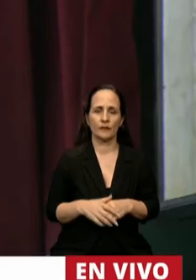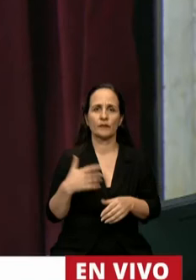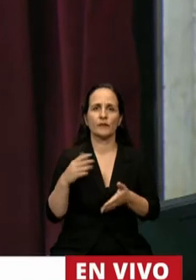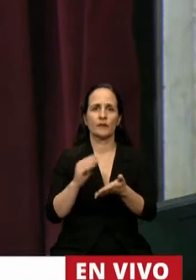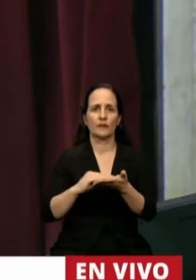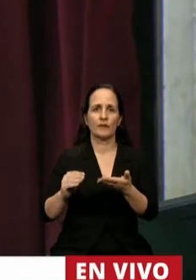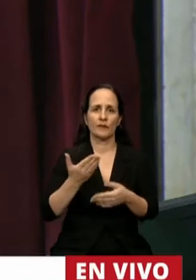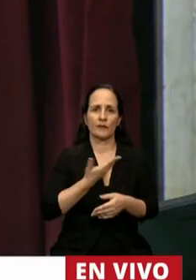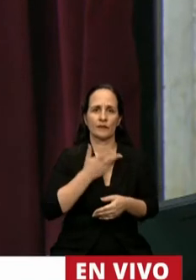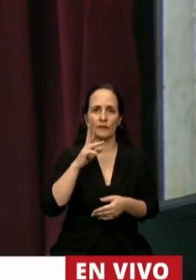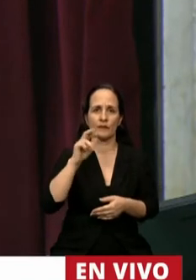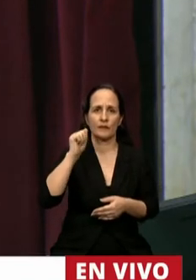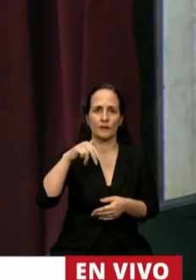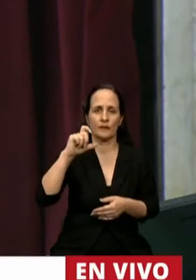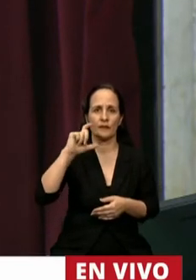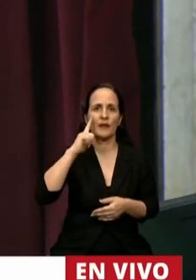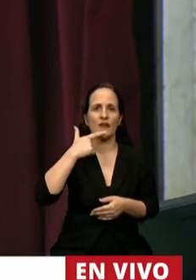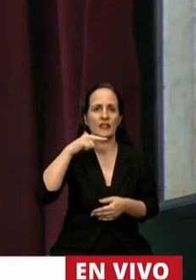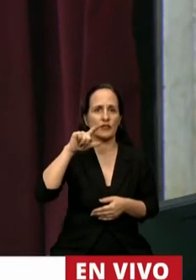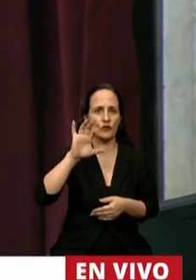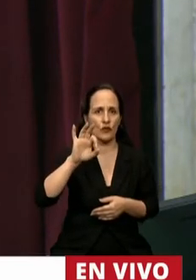Diputado Francisco Sánchez.